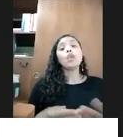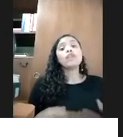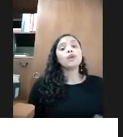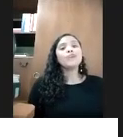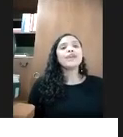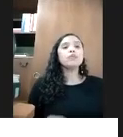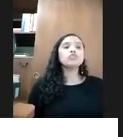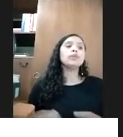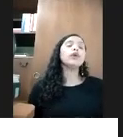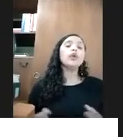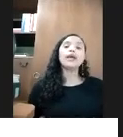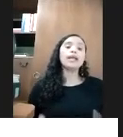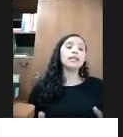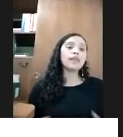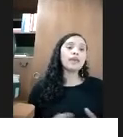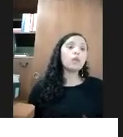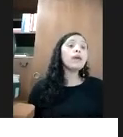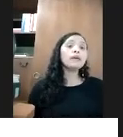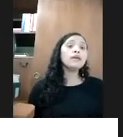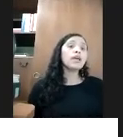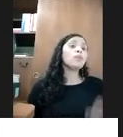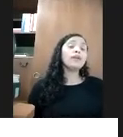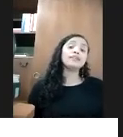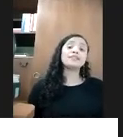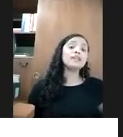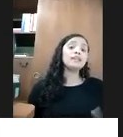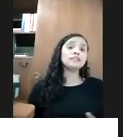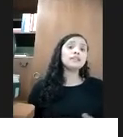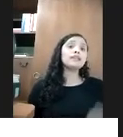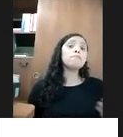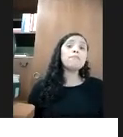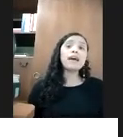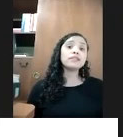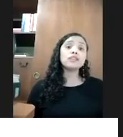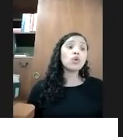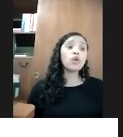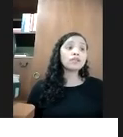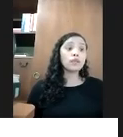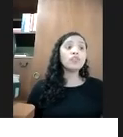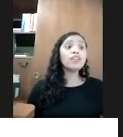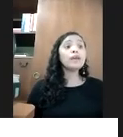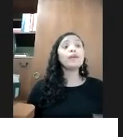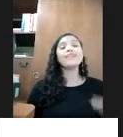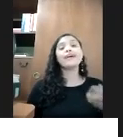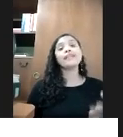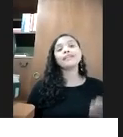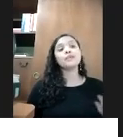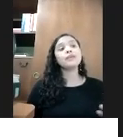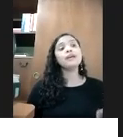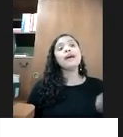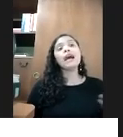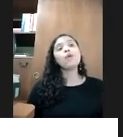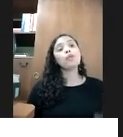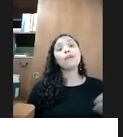con la frecuencia y mucho menos con la calidad adecuada. Ellos pueden estar sin electricidad más de 6 horas en un día, pueden dejar de